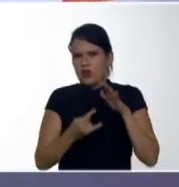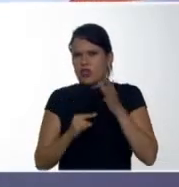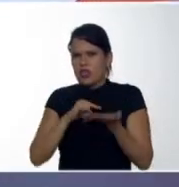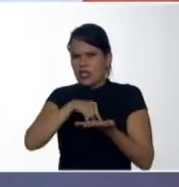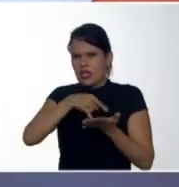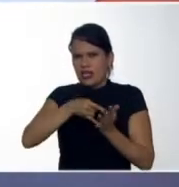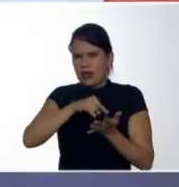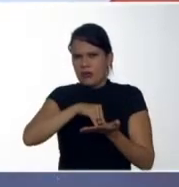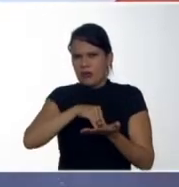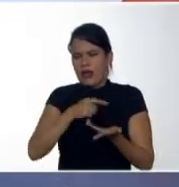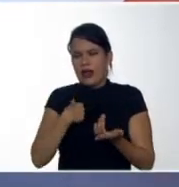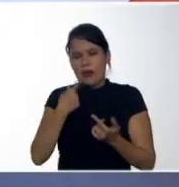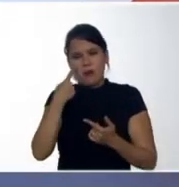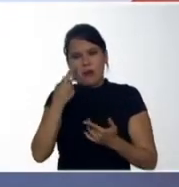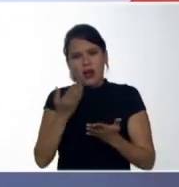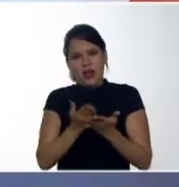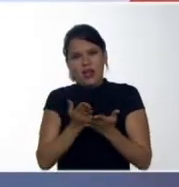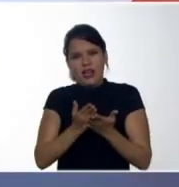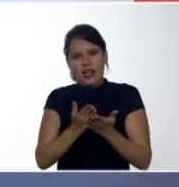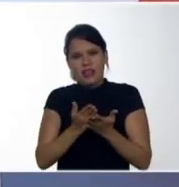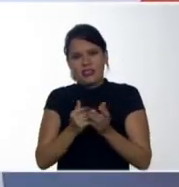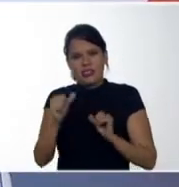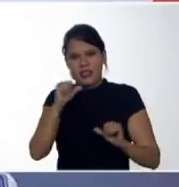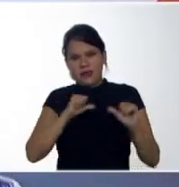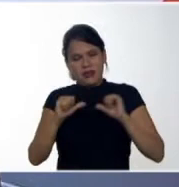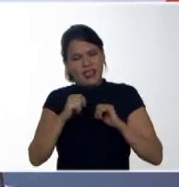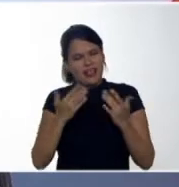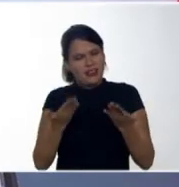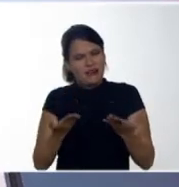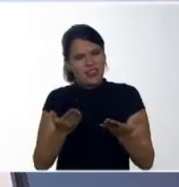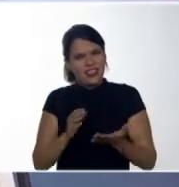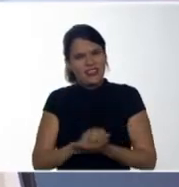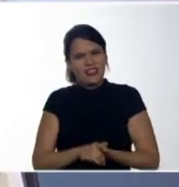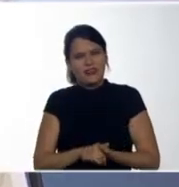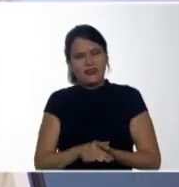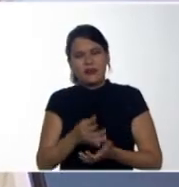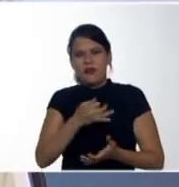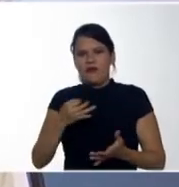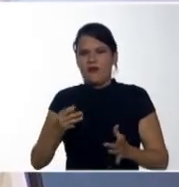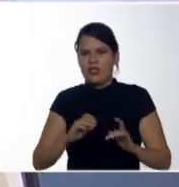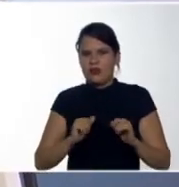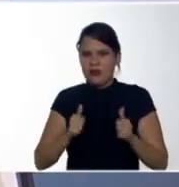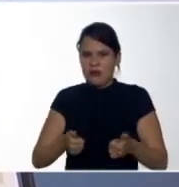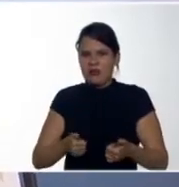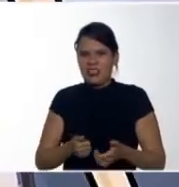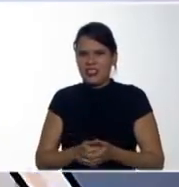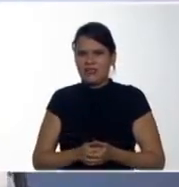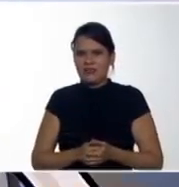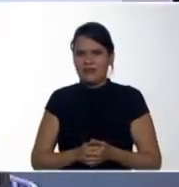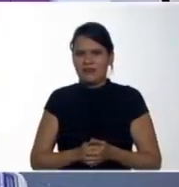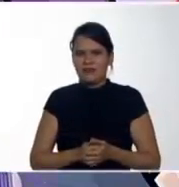y divertida clase de química. ¿Qué te parece, José Leonardo? Perfecto, vamos a iniciar de inmediato.